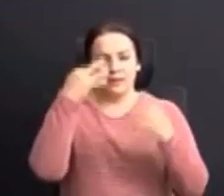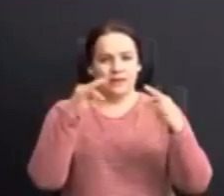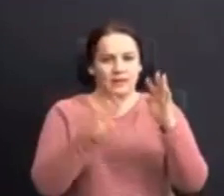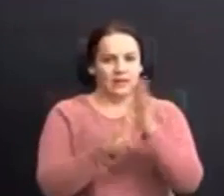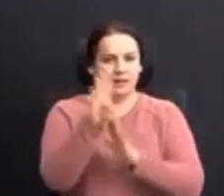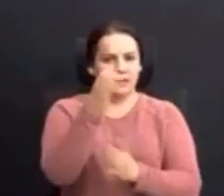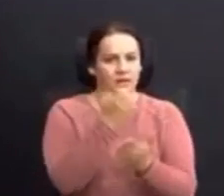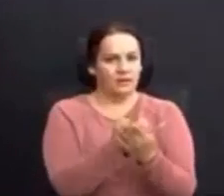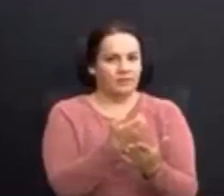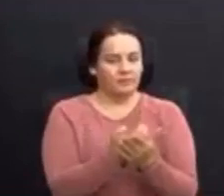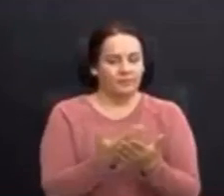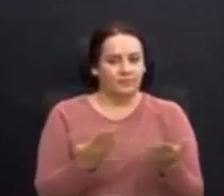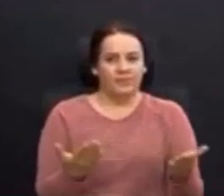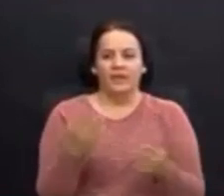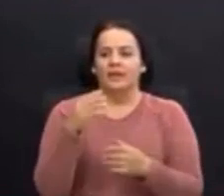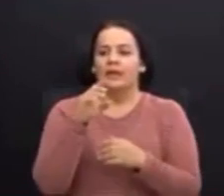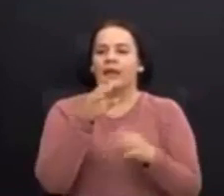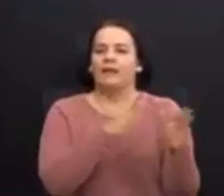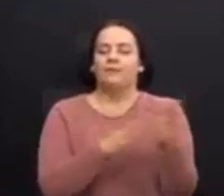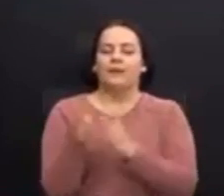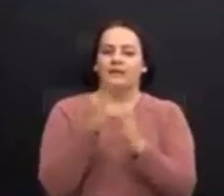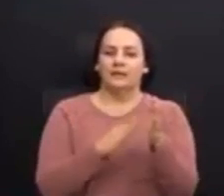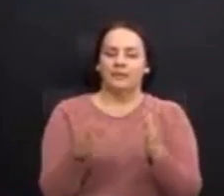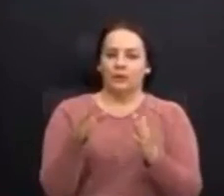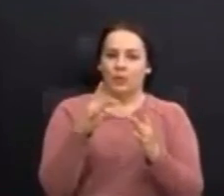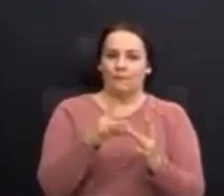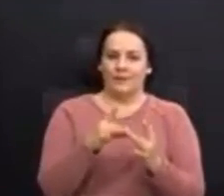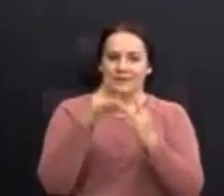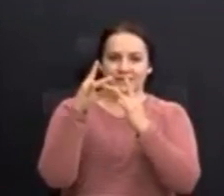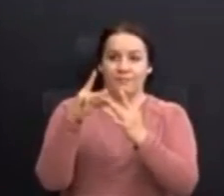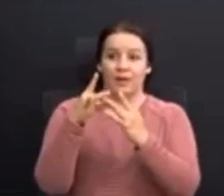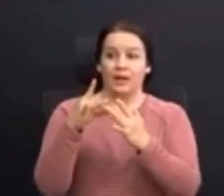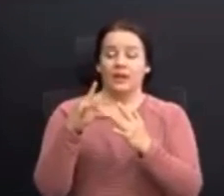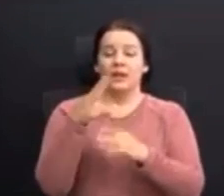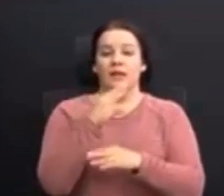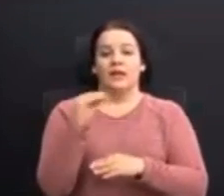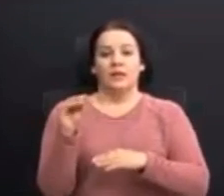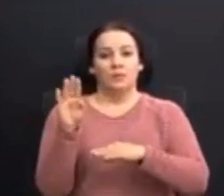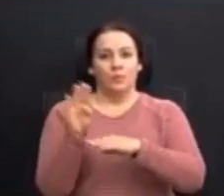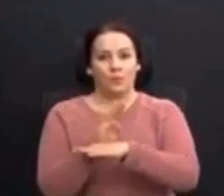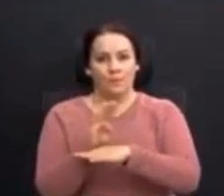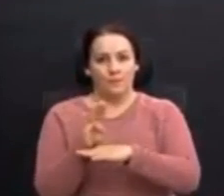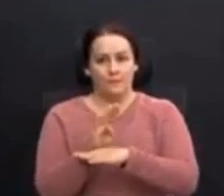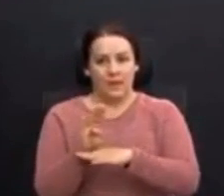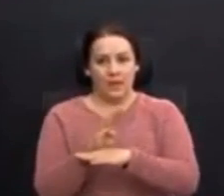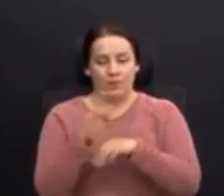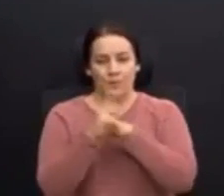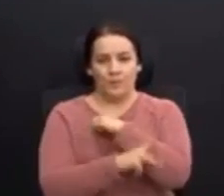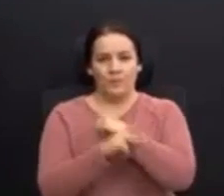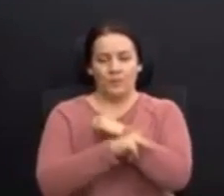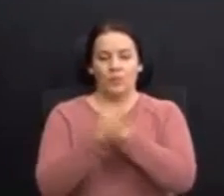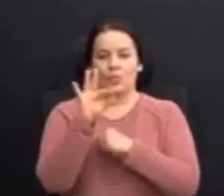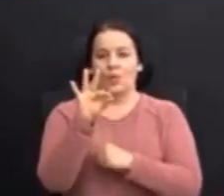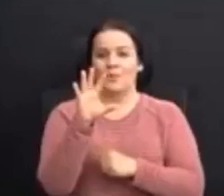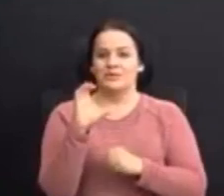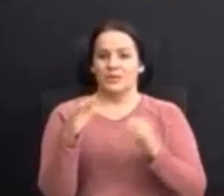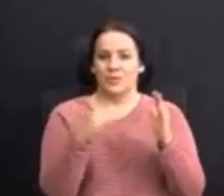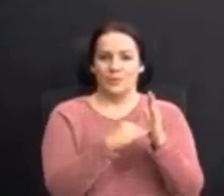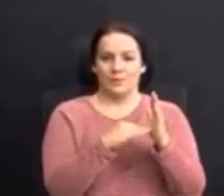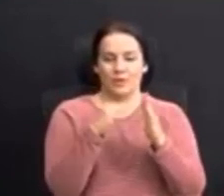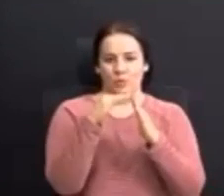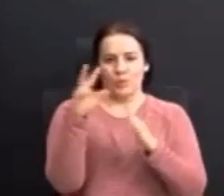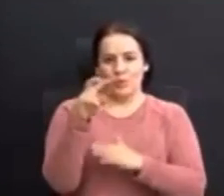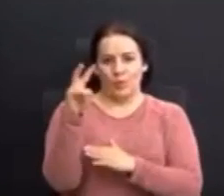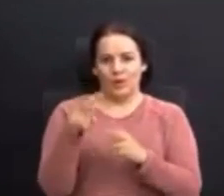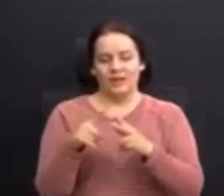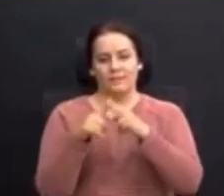El planteamiento principal, que los bancos del Estado presten 900 mil millones de colones para